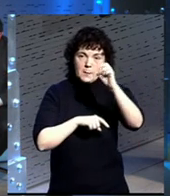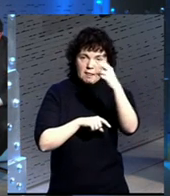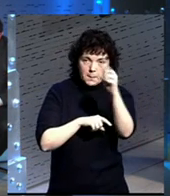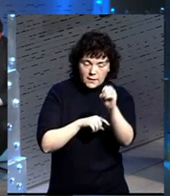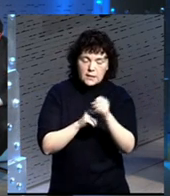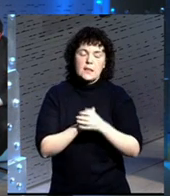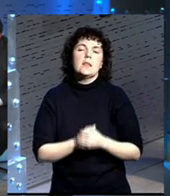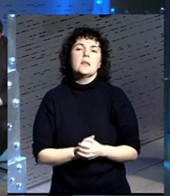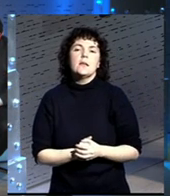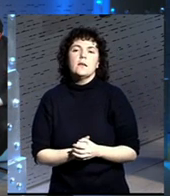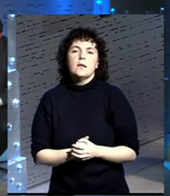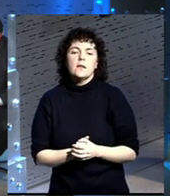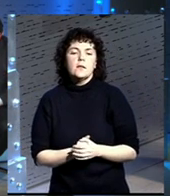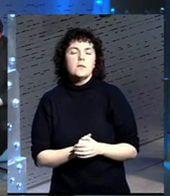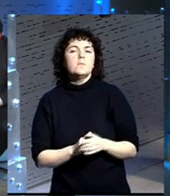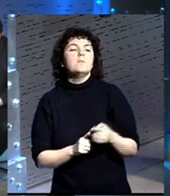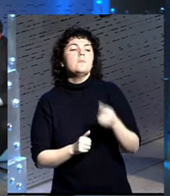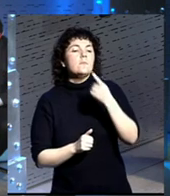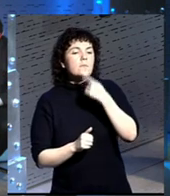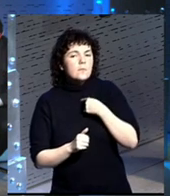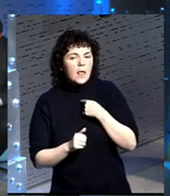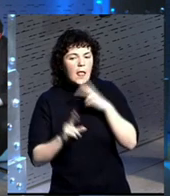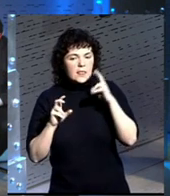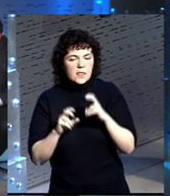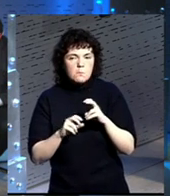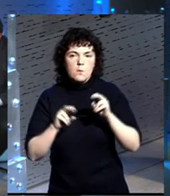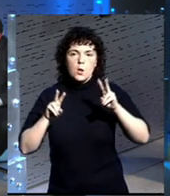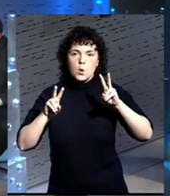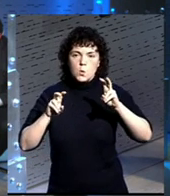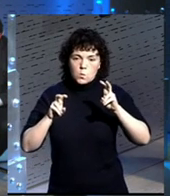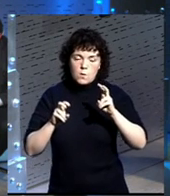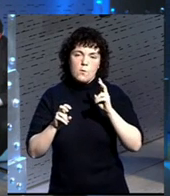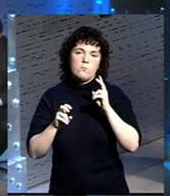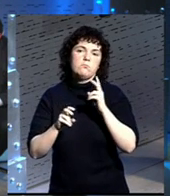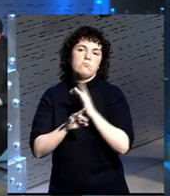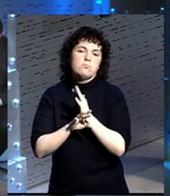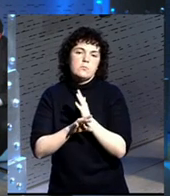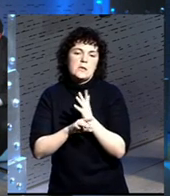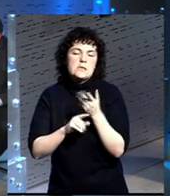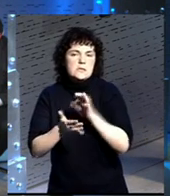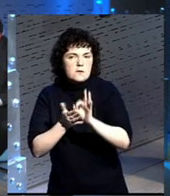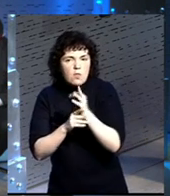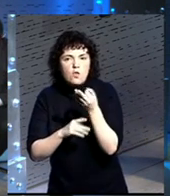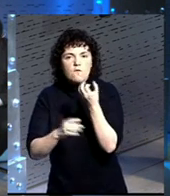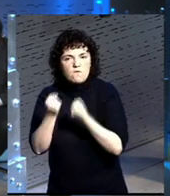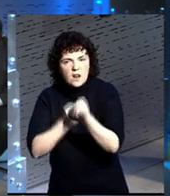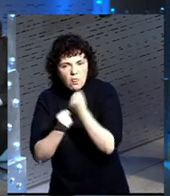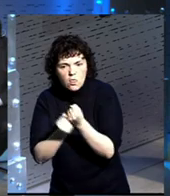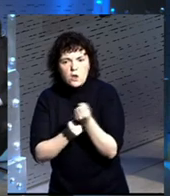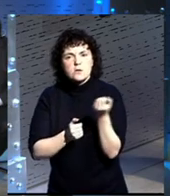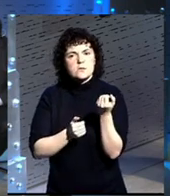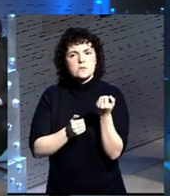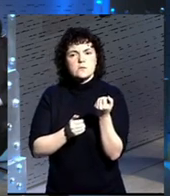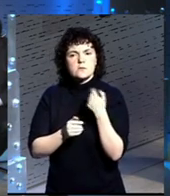@Afontao dice: ni una mención de los nuevos players en servicios financieros. ¿Amenaza inexistente para la banca o miedo